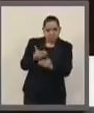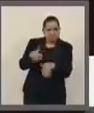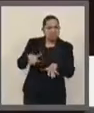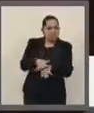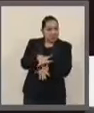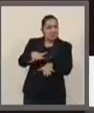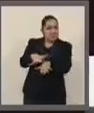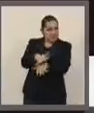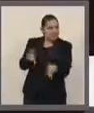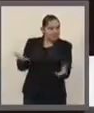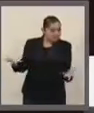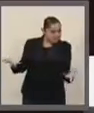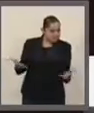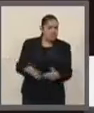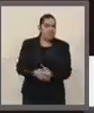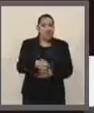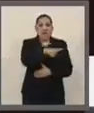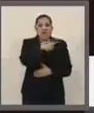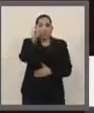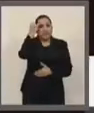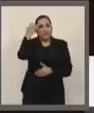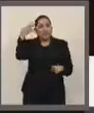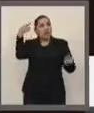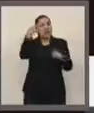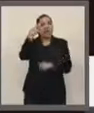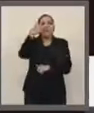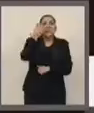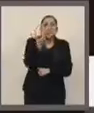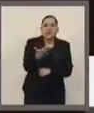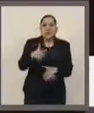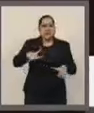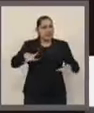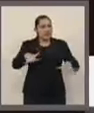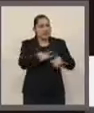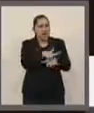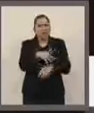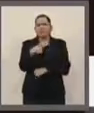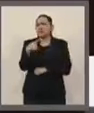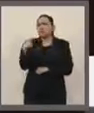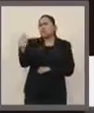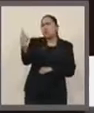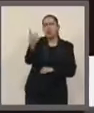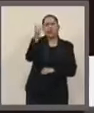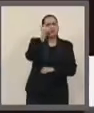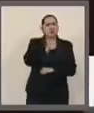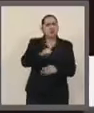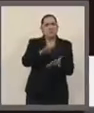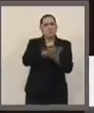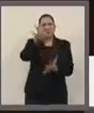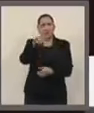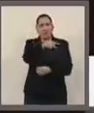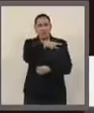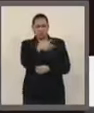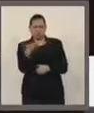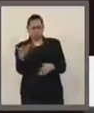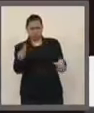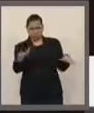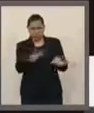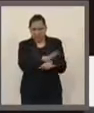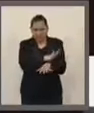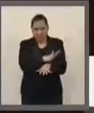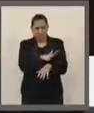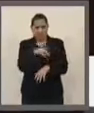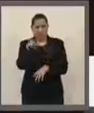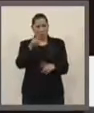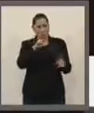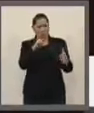profunda transformación siempre ha sido descalificado, señalado, denostado, tergiversado. Hoy